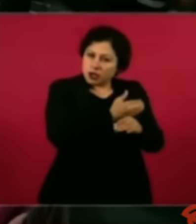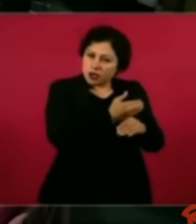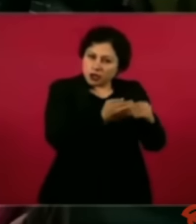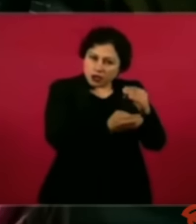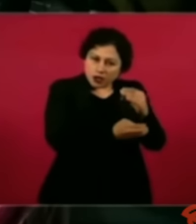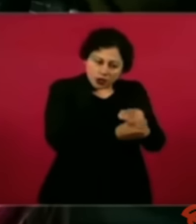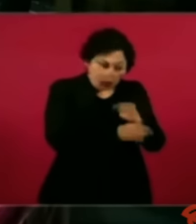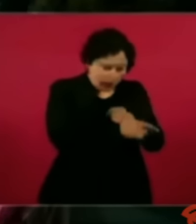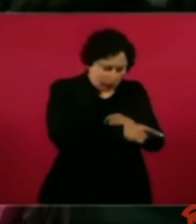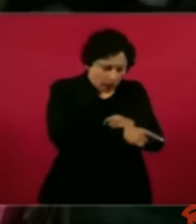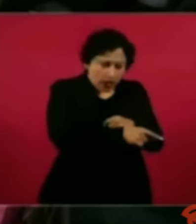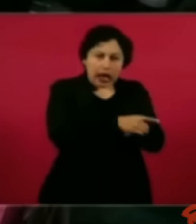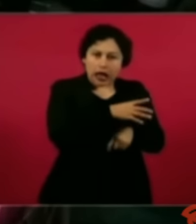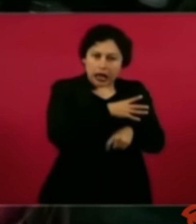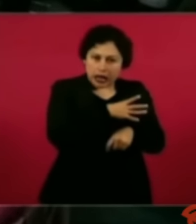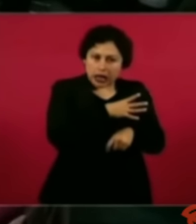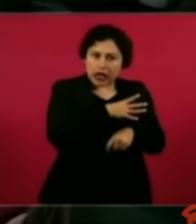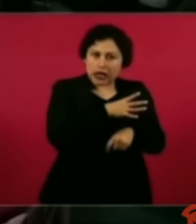a pesar de que